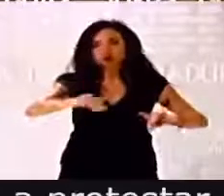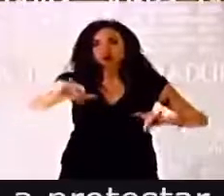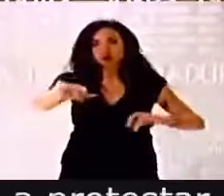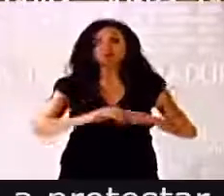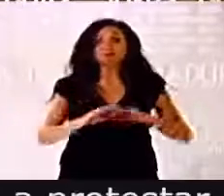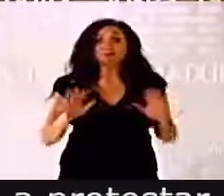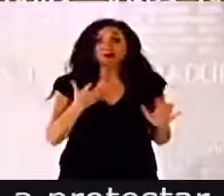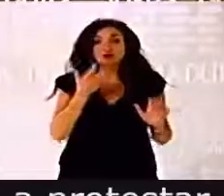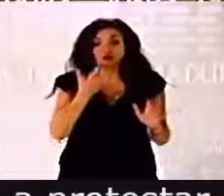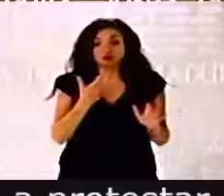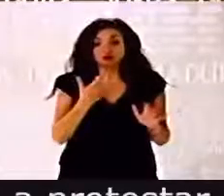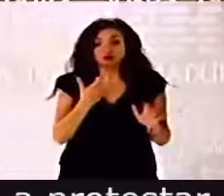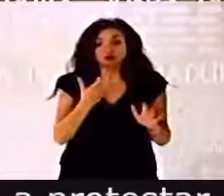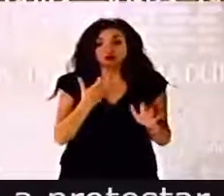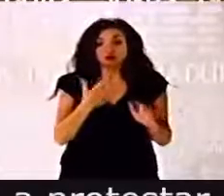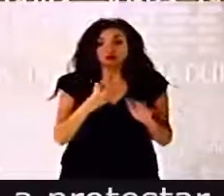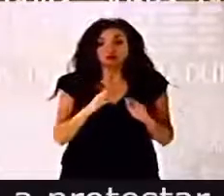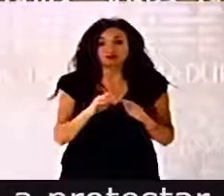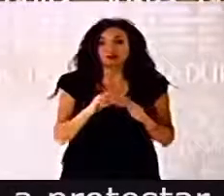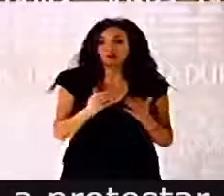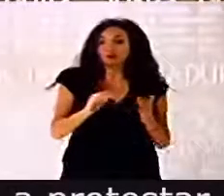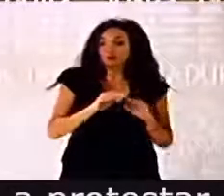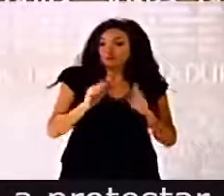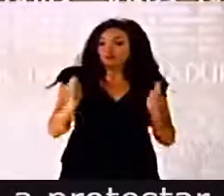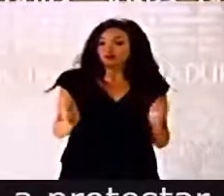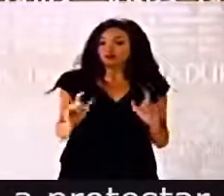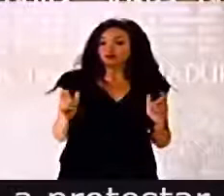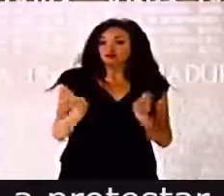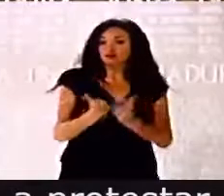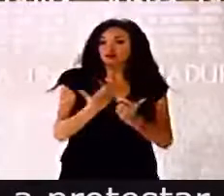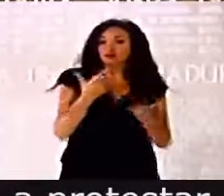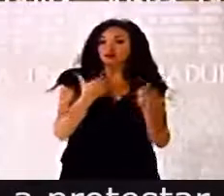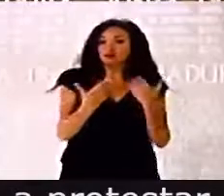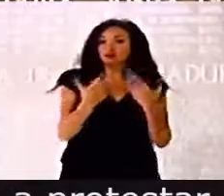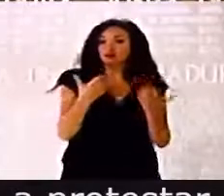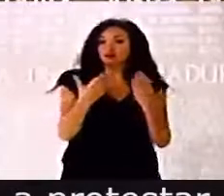uno se levanta de la mesa donde tiene que exponer su opinión y sus razones,